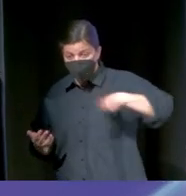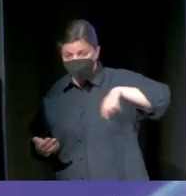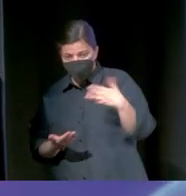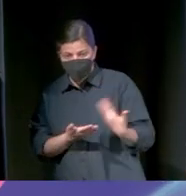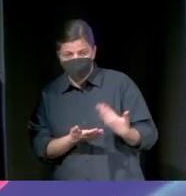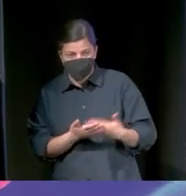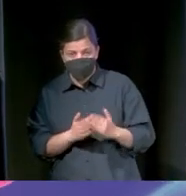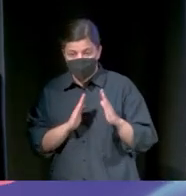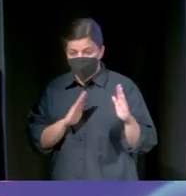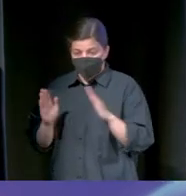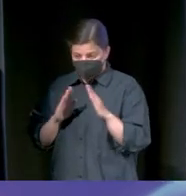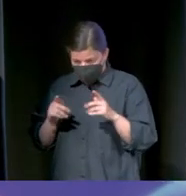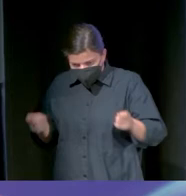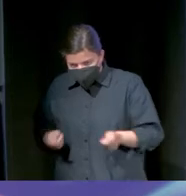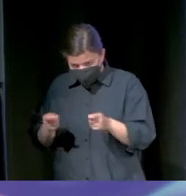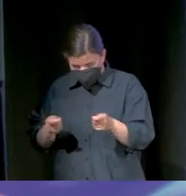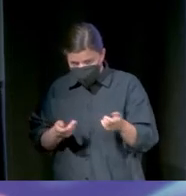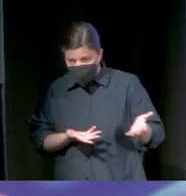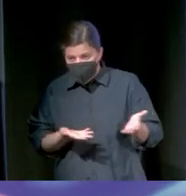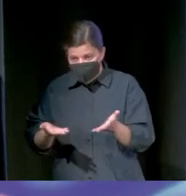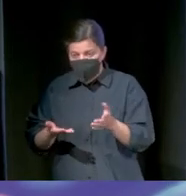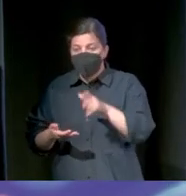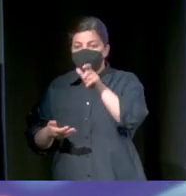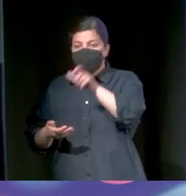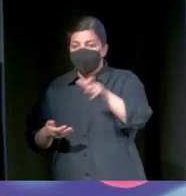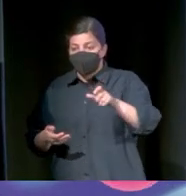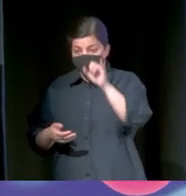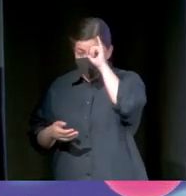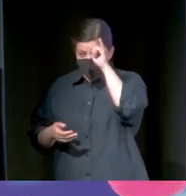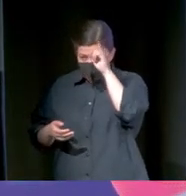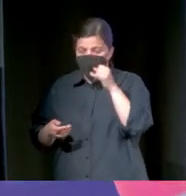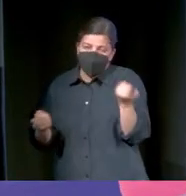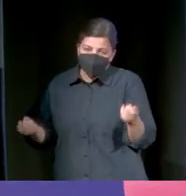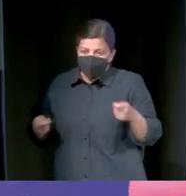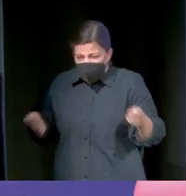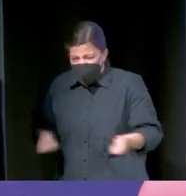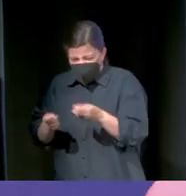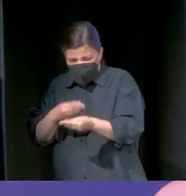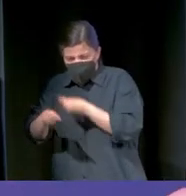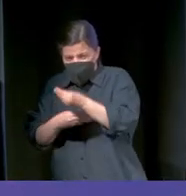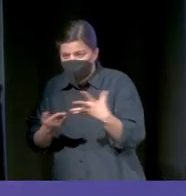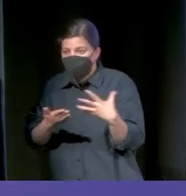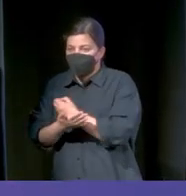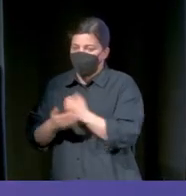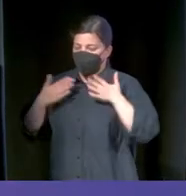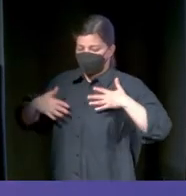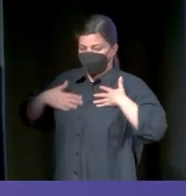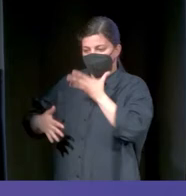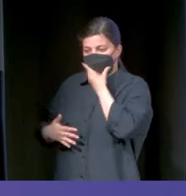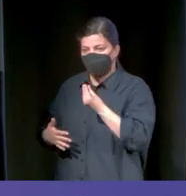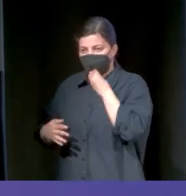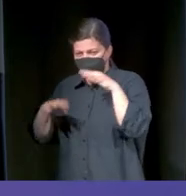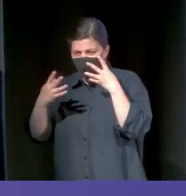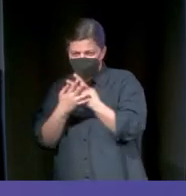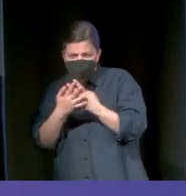cuando me han ofrecido promos habréis visto mil veces que la gente en instagram hace anuncios y son todos pues bueno con una estética muy bonita con unos